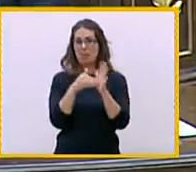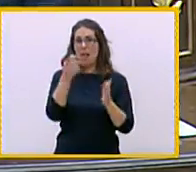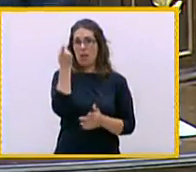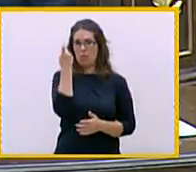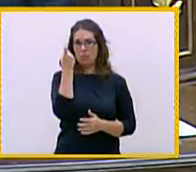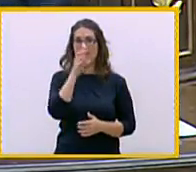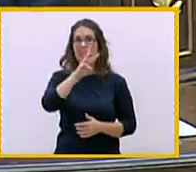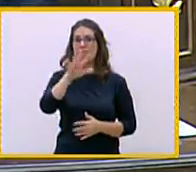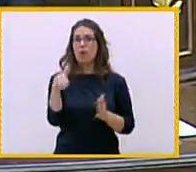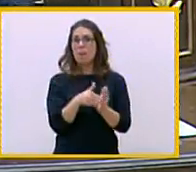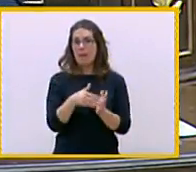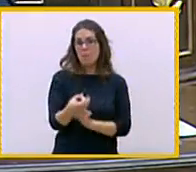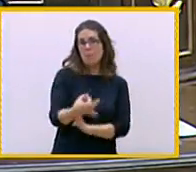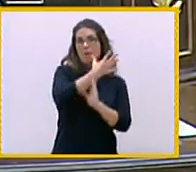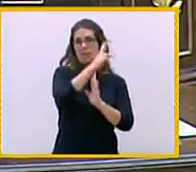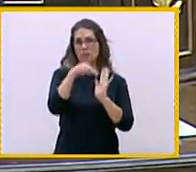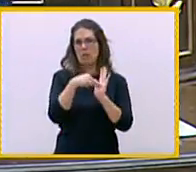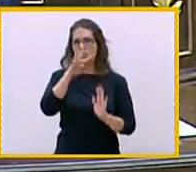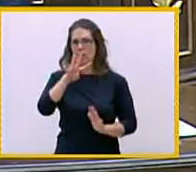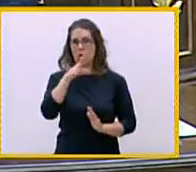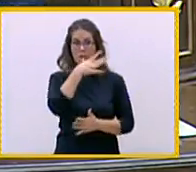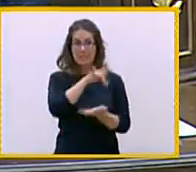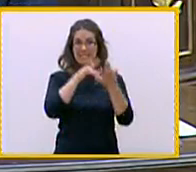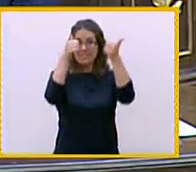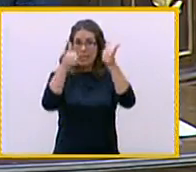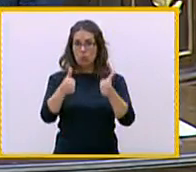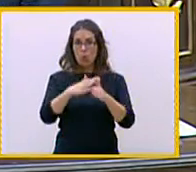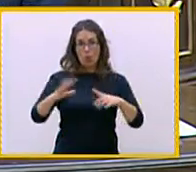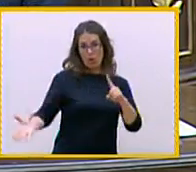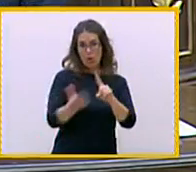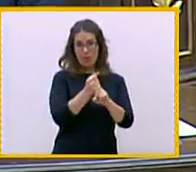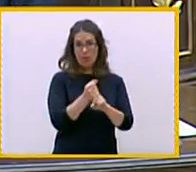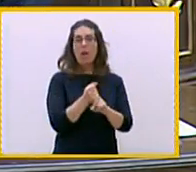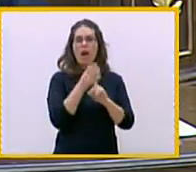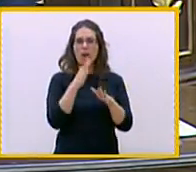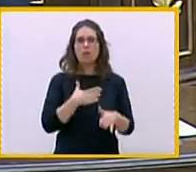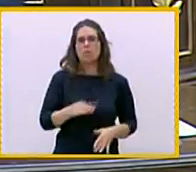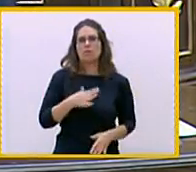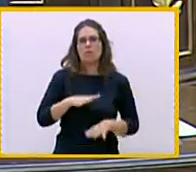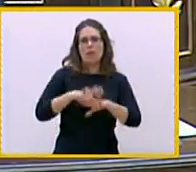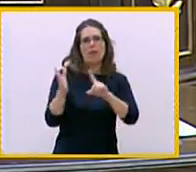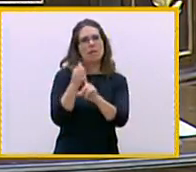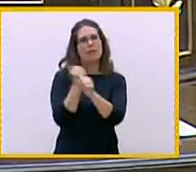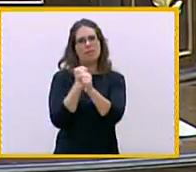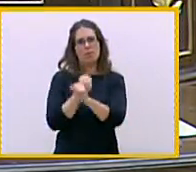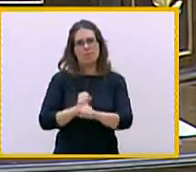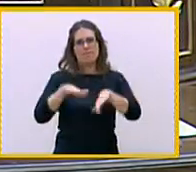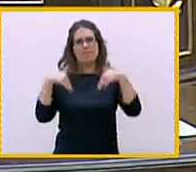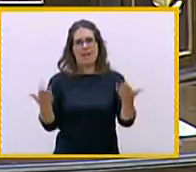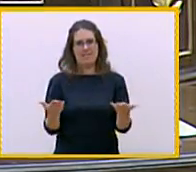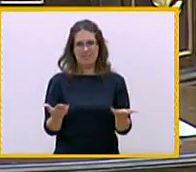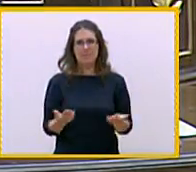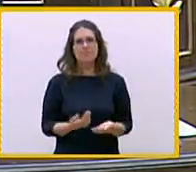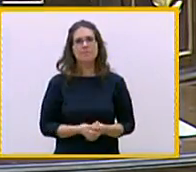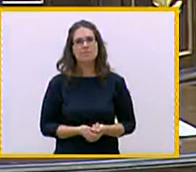2004, que con su título verán duplicadas sus posibilidades de encontrar empleo. La oferta incrementada